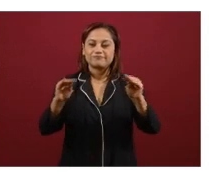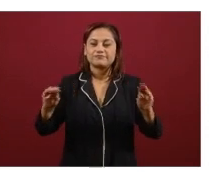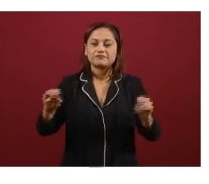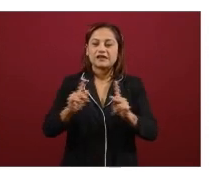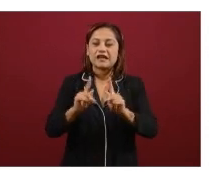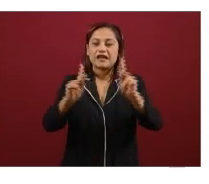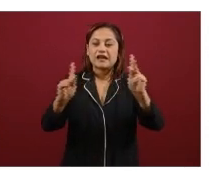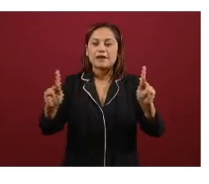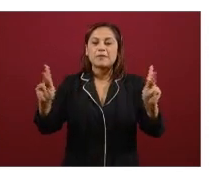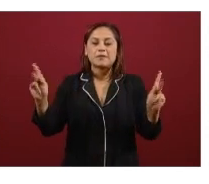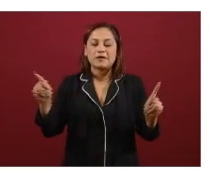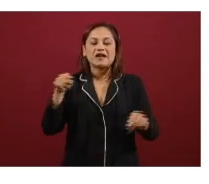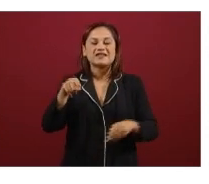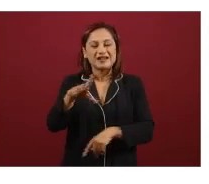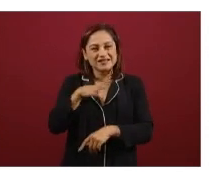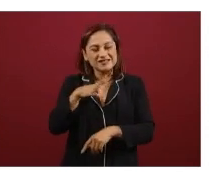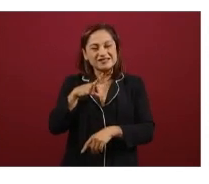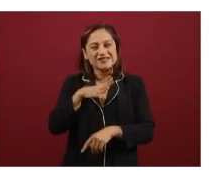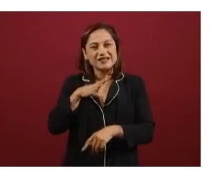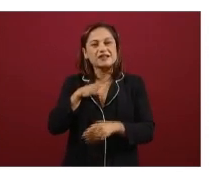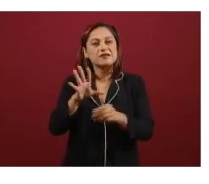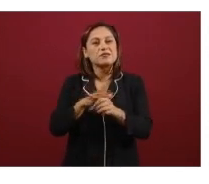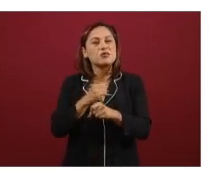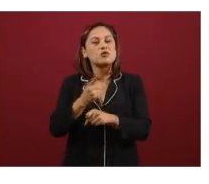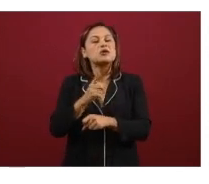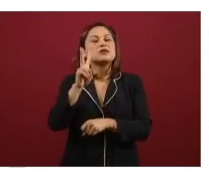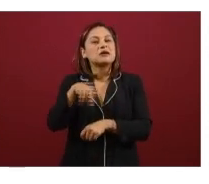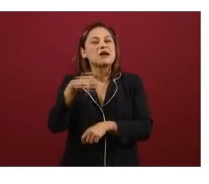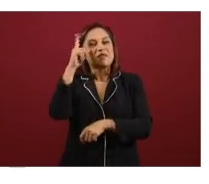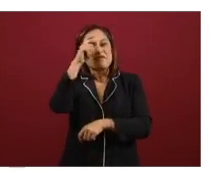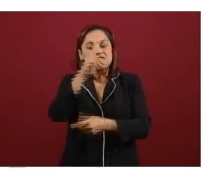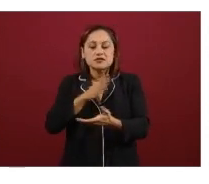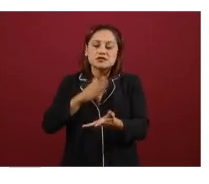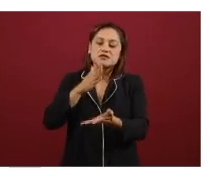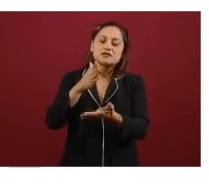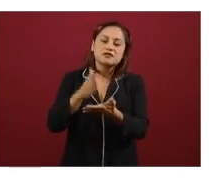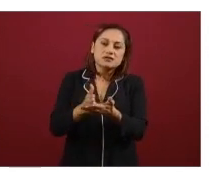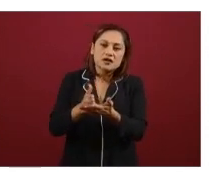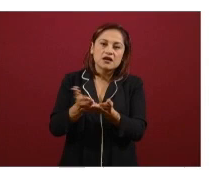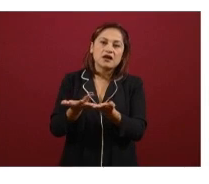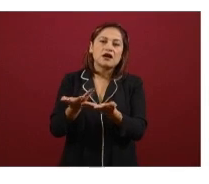poco difíciles de acceder, entonces nos está costando trabajo.